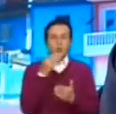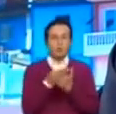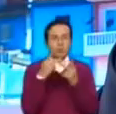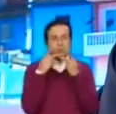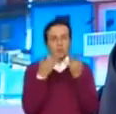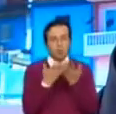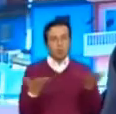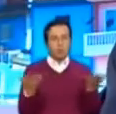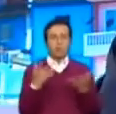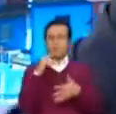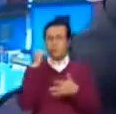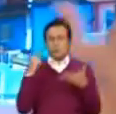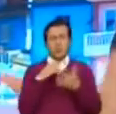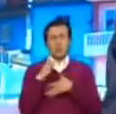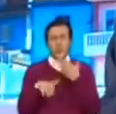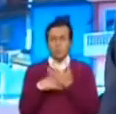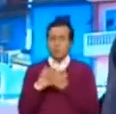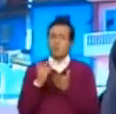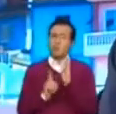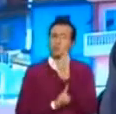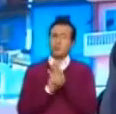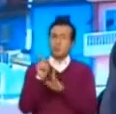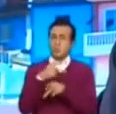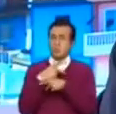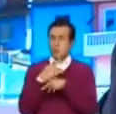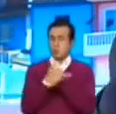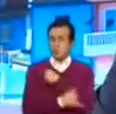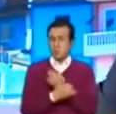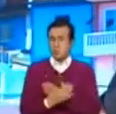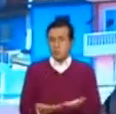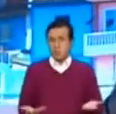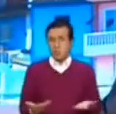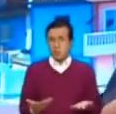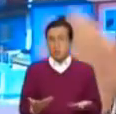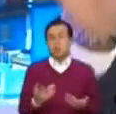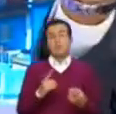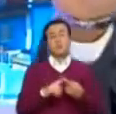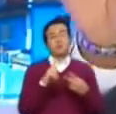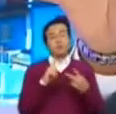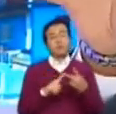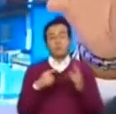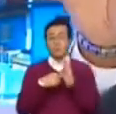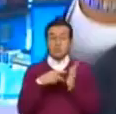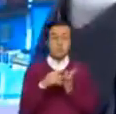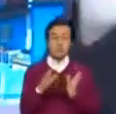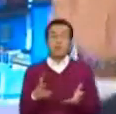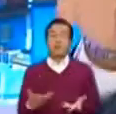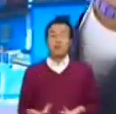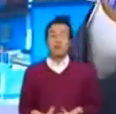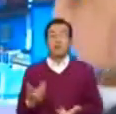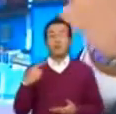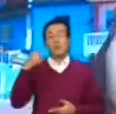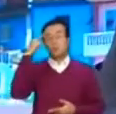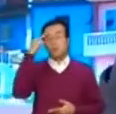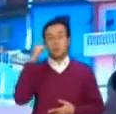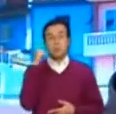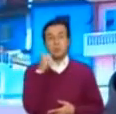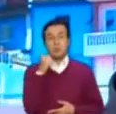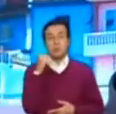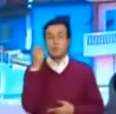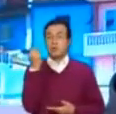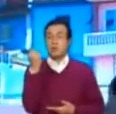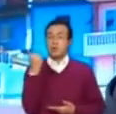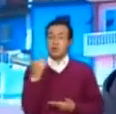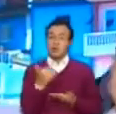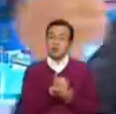públicas nacionales, etcétera? Todo lo que implica el desarrollo productivo de un país. Pero de otro lado, al dejar de tributar, el Estado, el fisco, está recibiendo